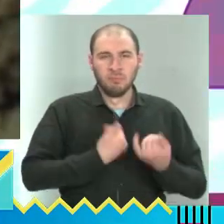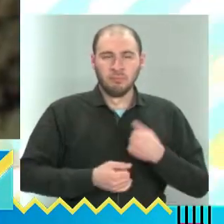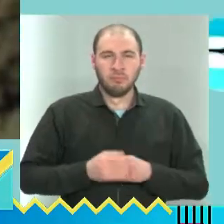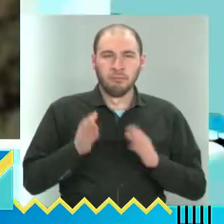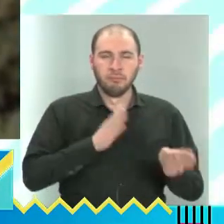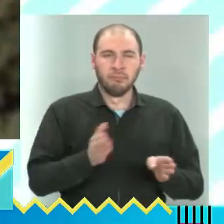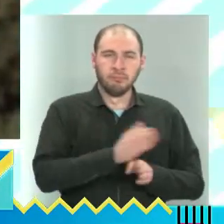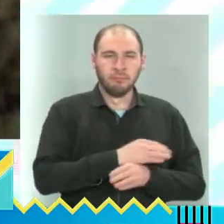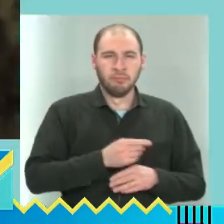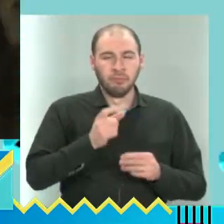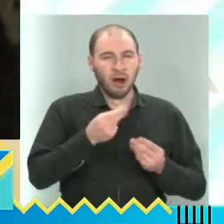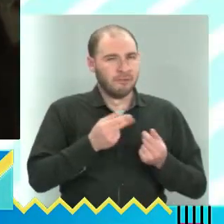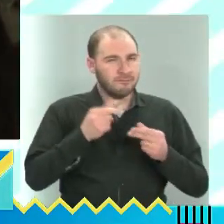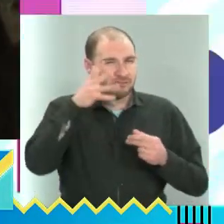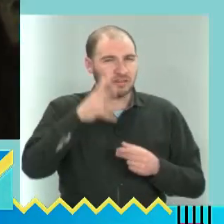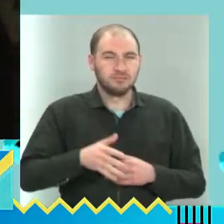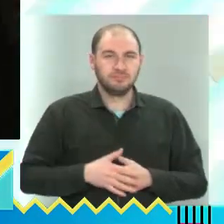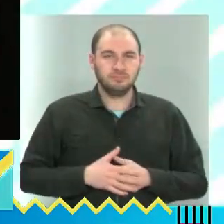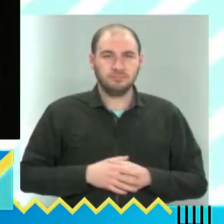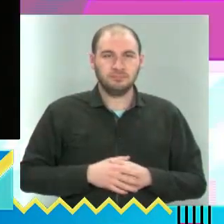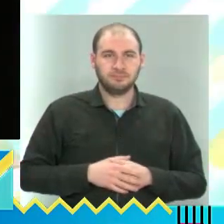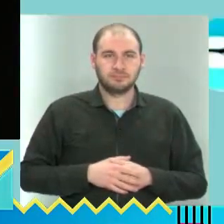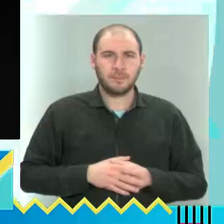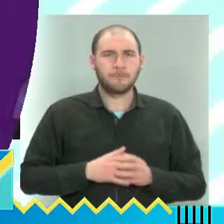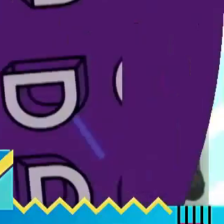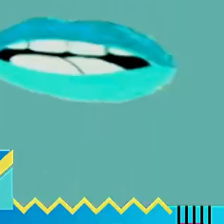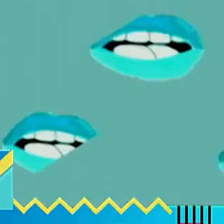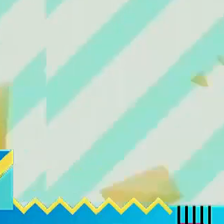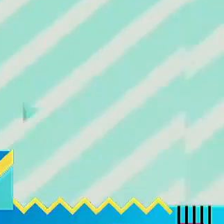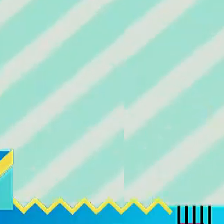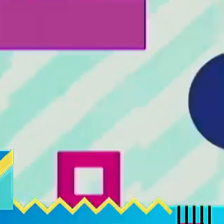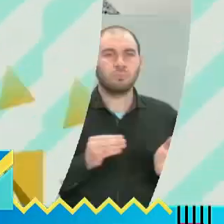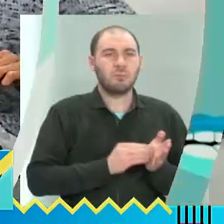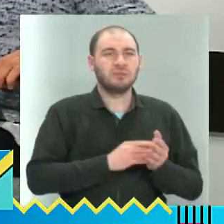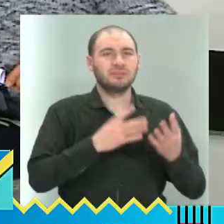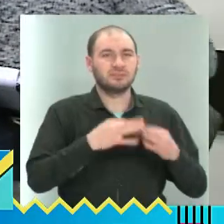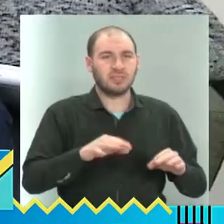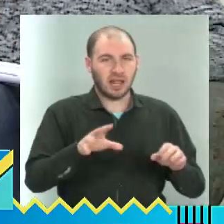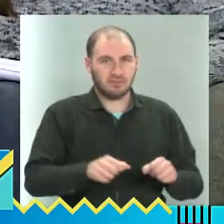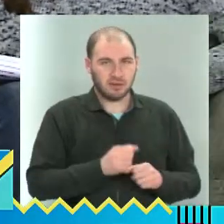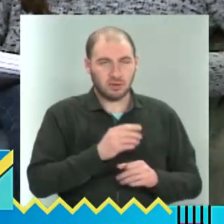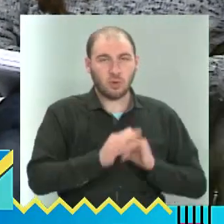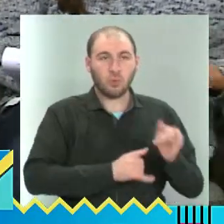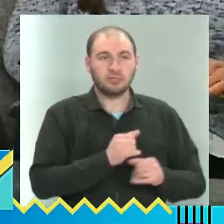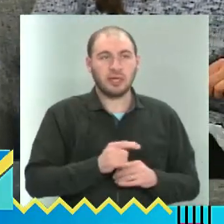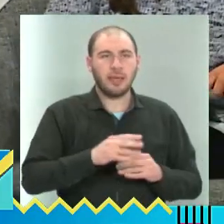bloque anterior, los montos, ¿no? Bien. Y al momento del rescate, de alguna forma dijimos que son los pasos. ¿El rescate